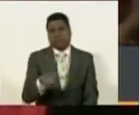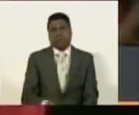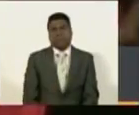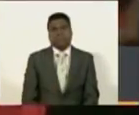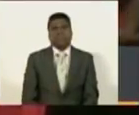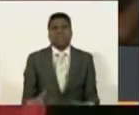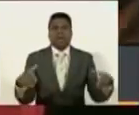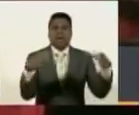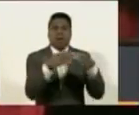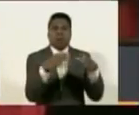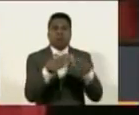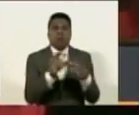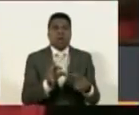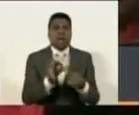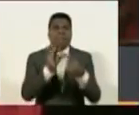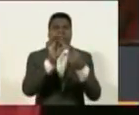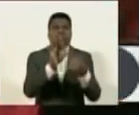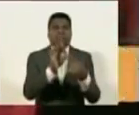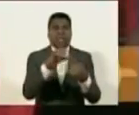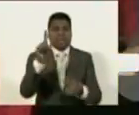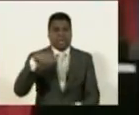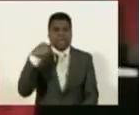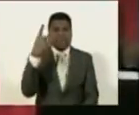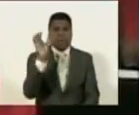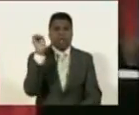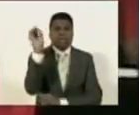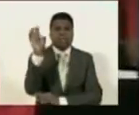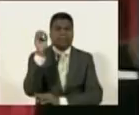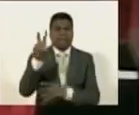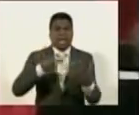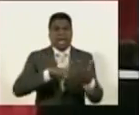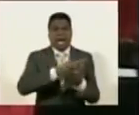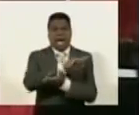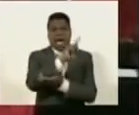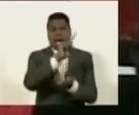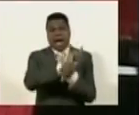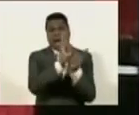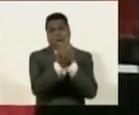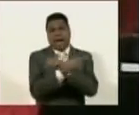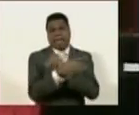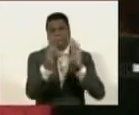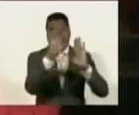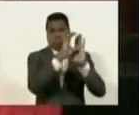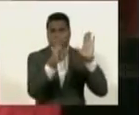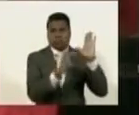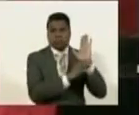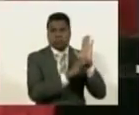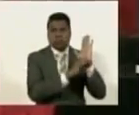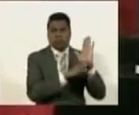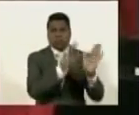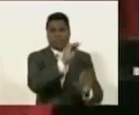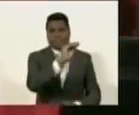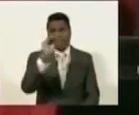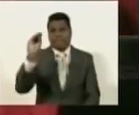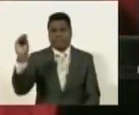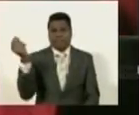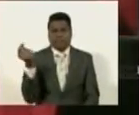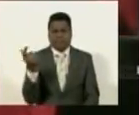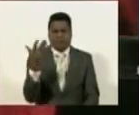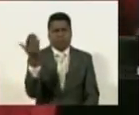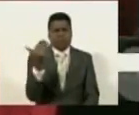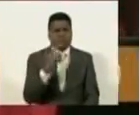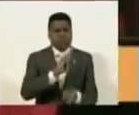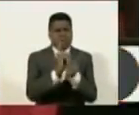se reúne de cara a lo que será la Asamblea Nacional Constituyente, convocada por el jefe de Estado, el presidente de la